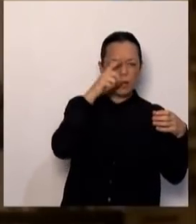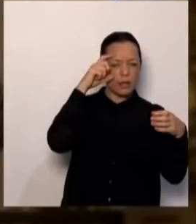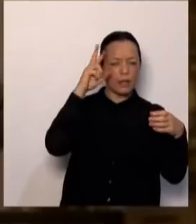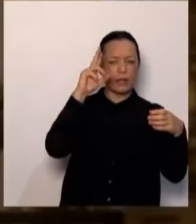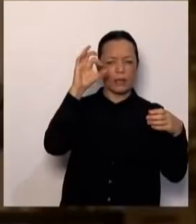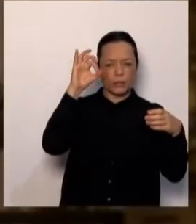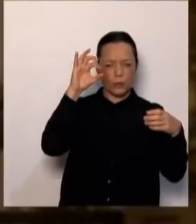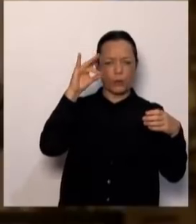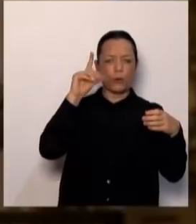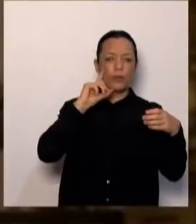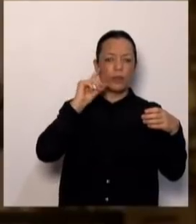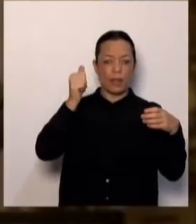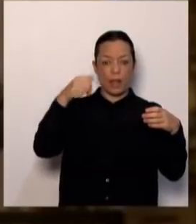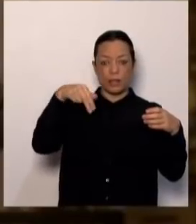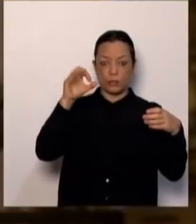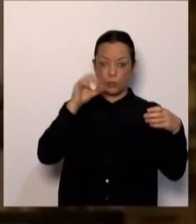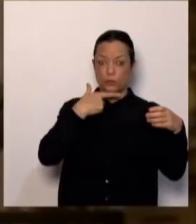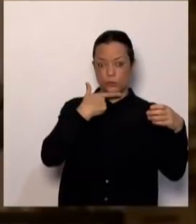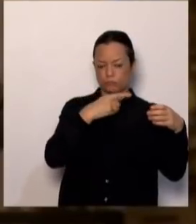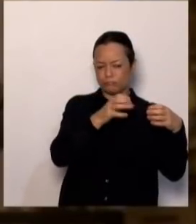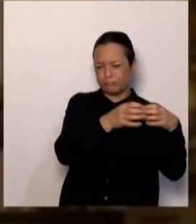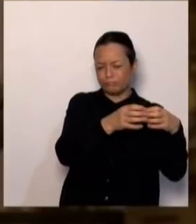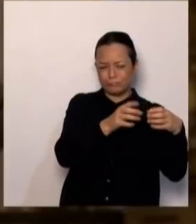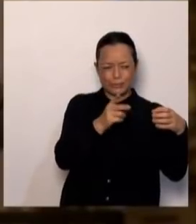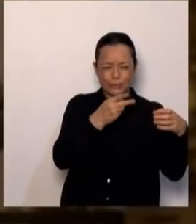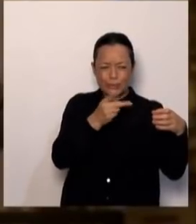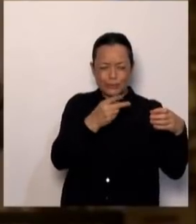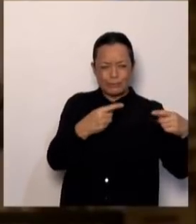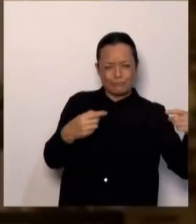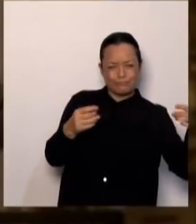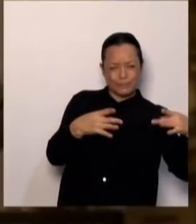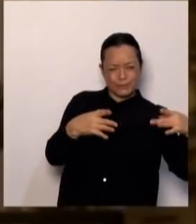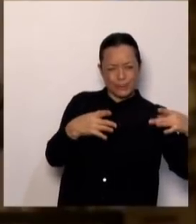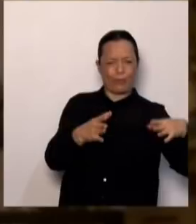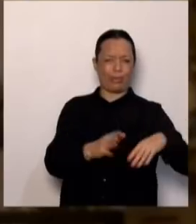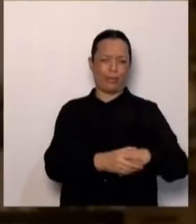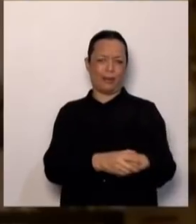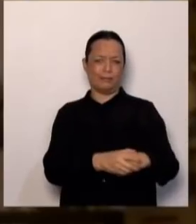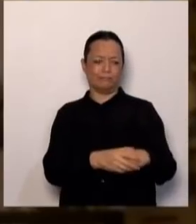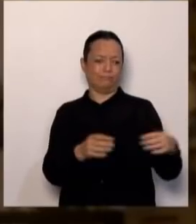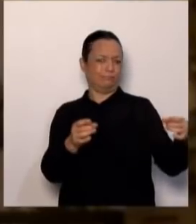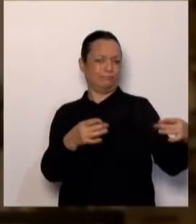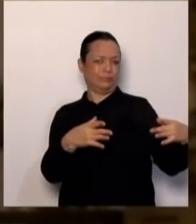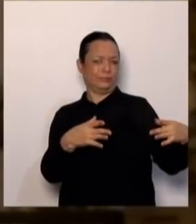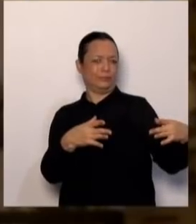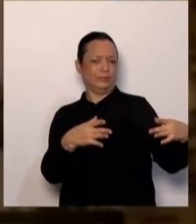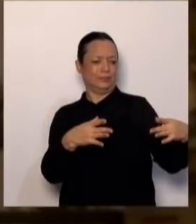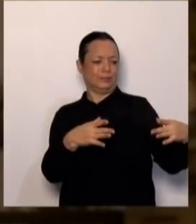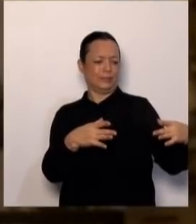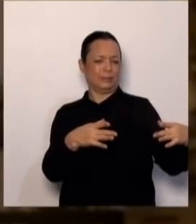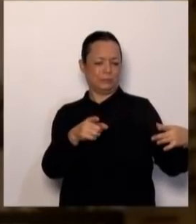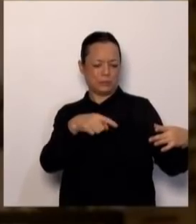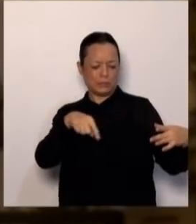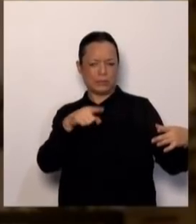sociedad de Israel en ese momento, porque los fariseos estaban en contra del dominio romano y